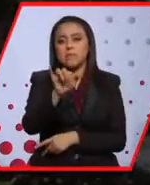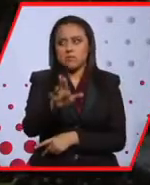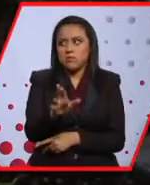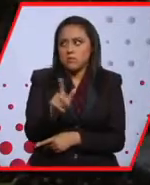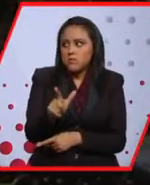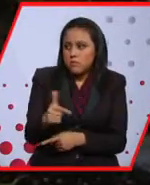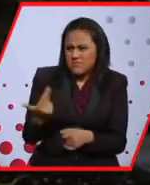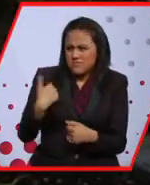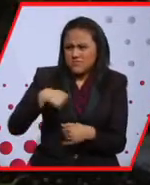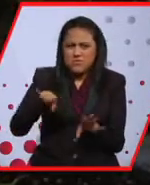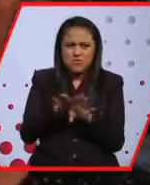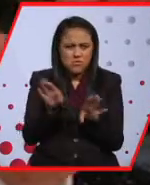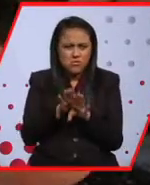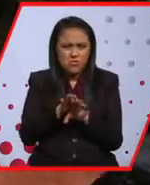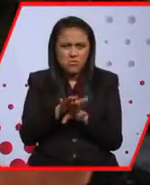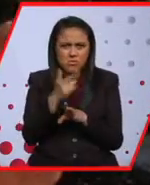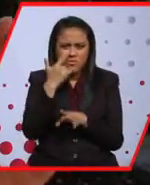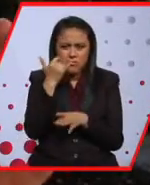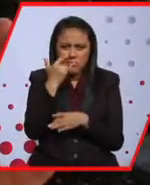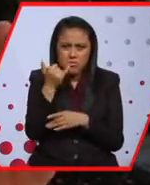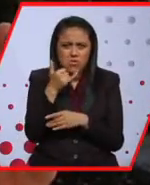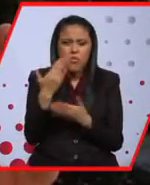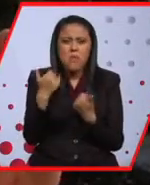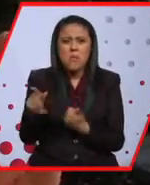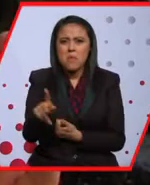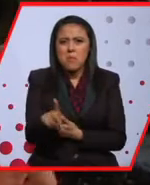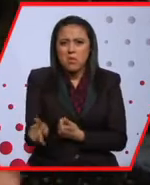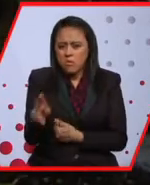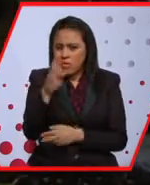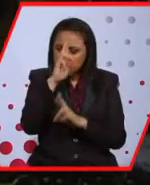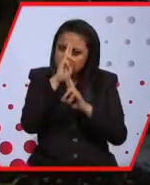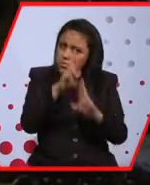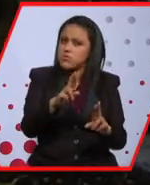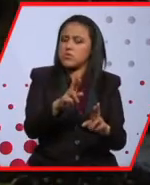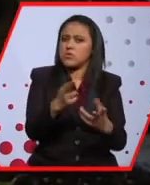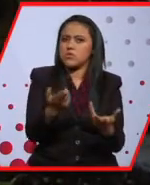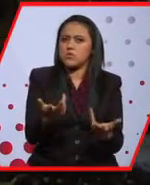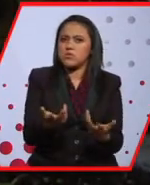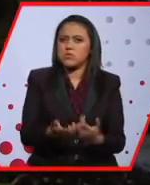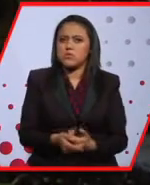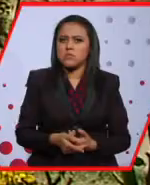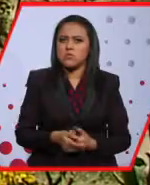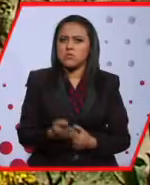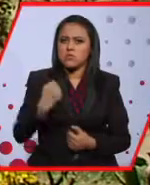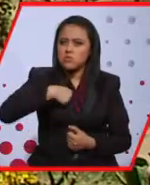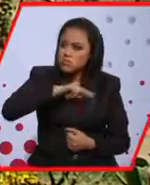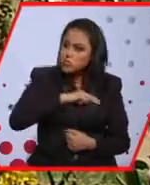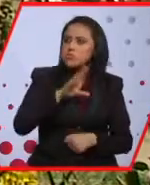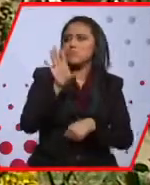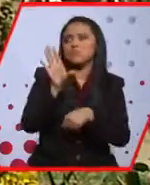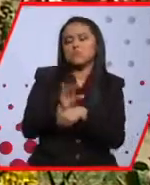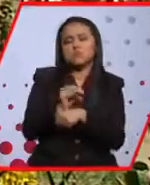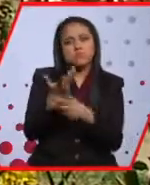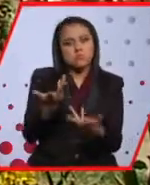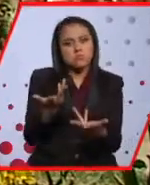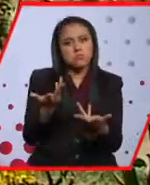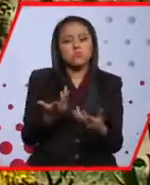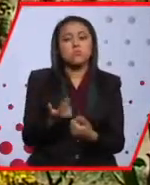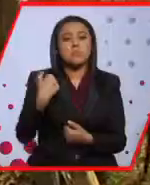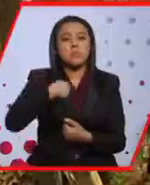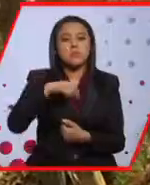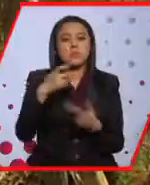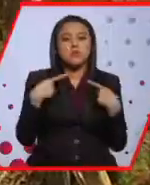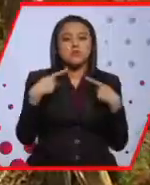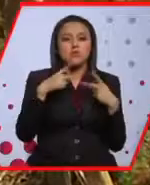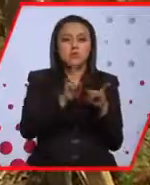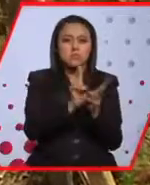costumbres, desconoce a los pueblos originarios. Nosotros nos amparamos. Desde entonces el predio permanece custodiado por